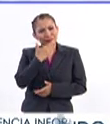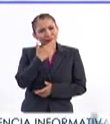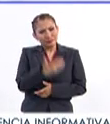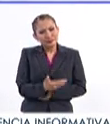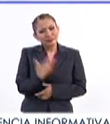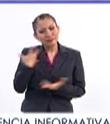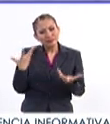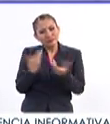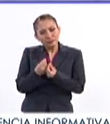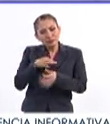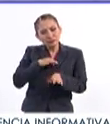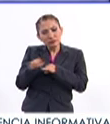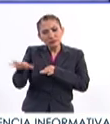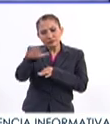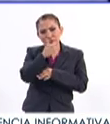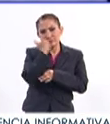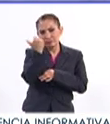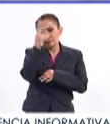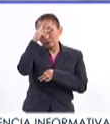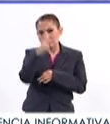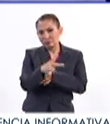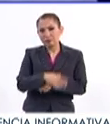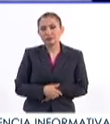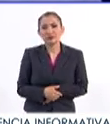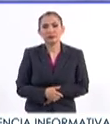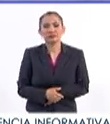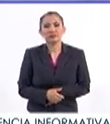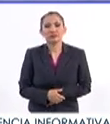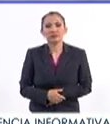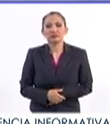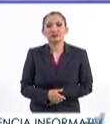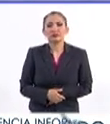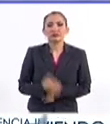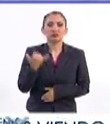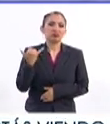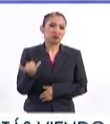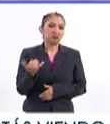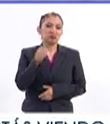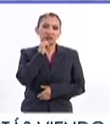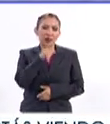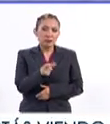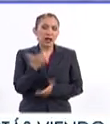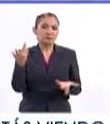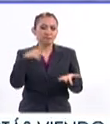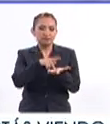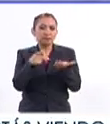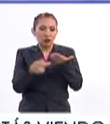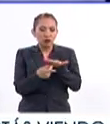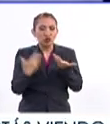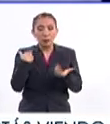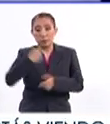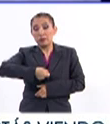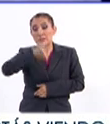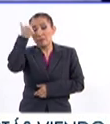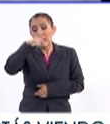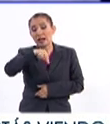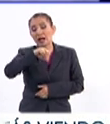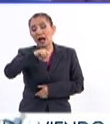gratificante el poder estar trabajando con estudiantes de México y pues también en este proyecto que va a ser el